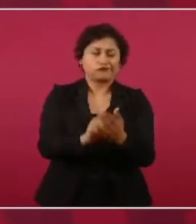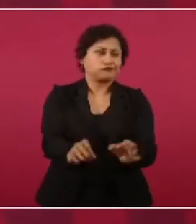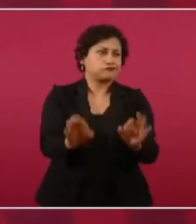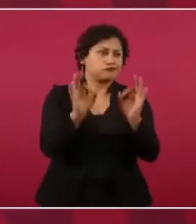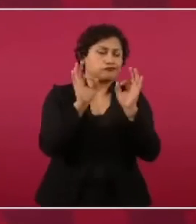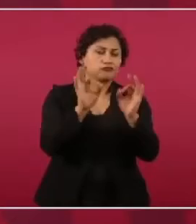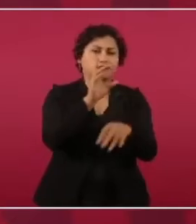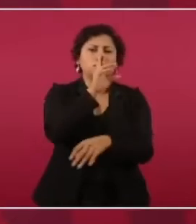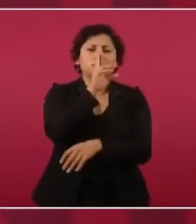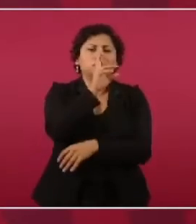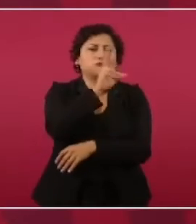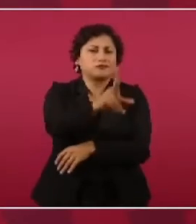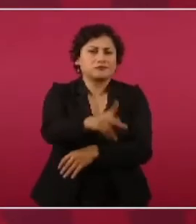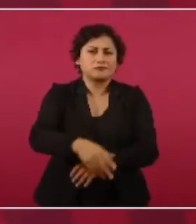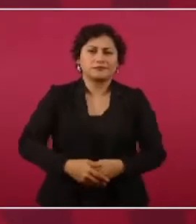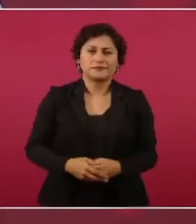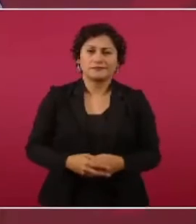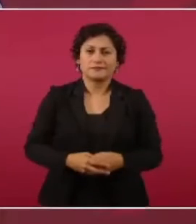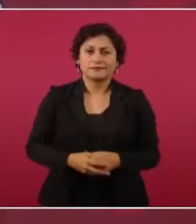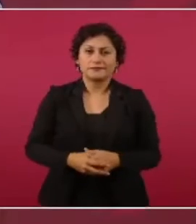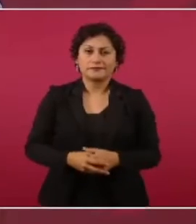que se ha hecho